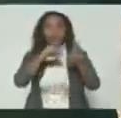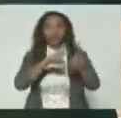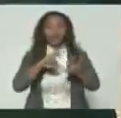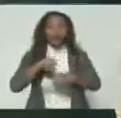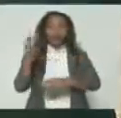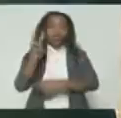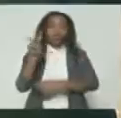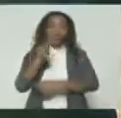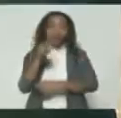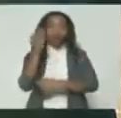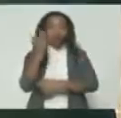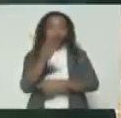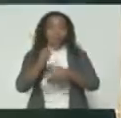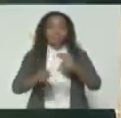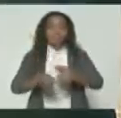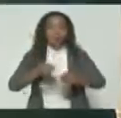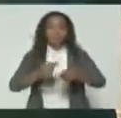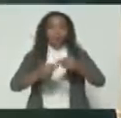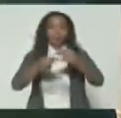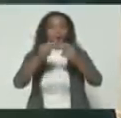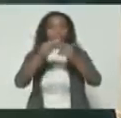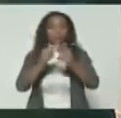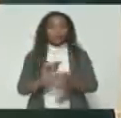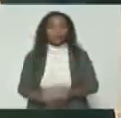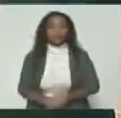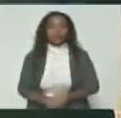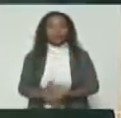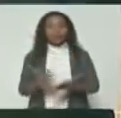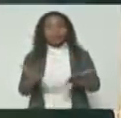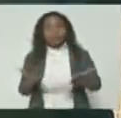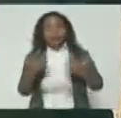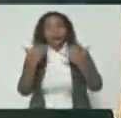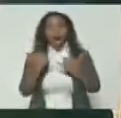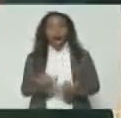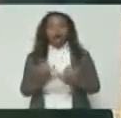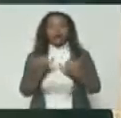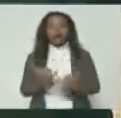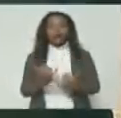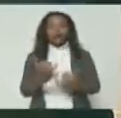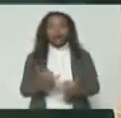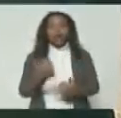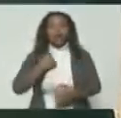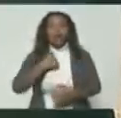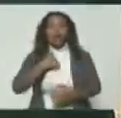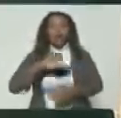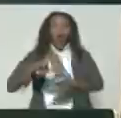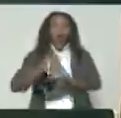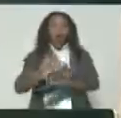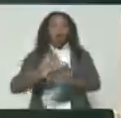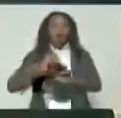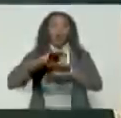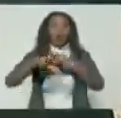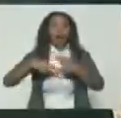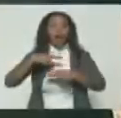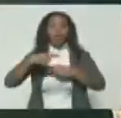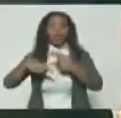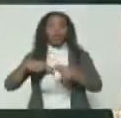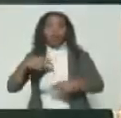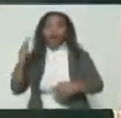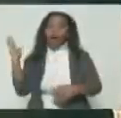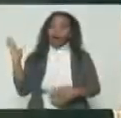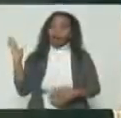que usted construyó, y que actualmente nuestro gobierno revolucionario ha